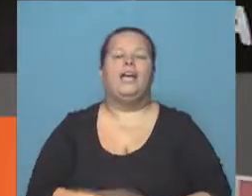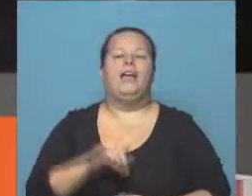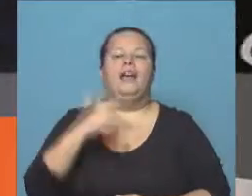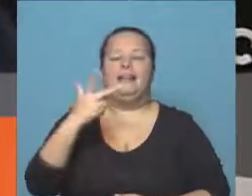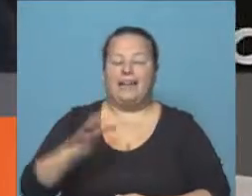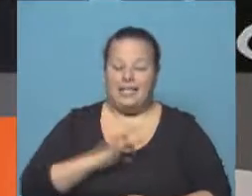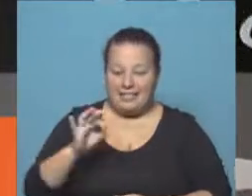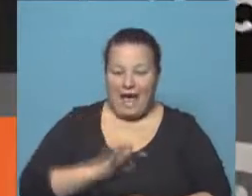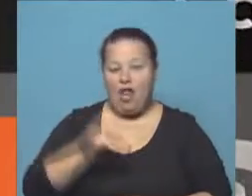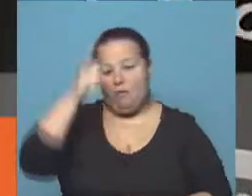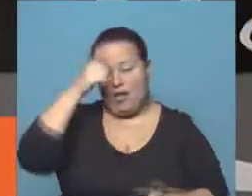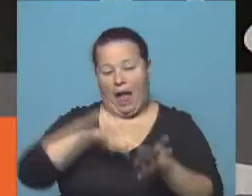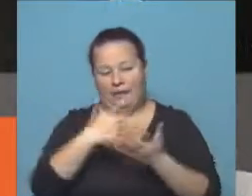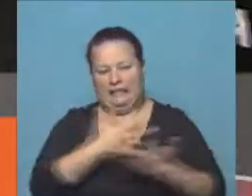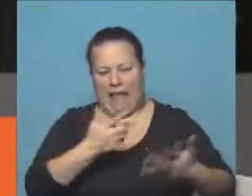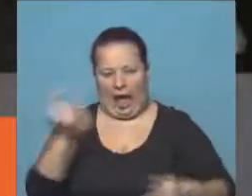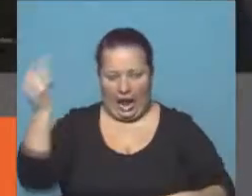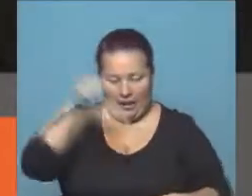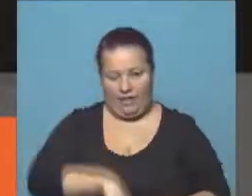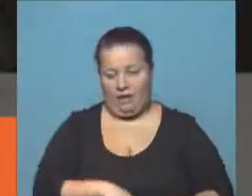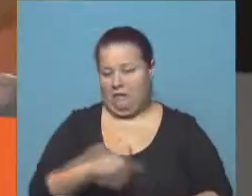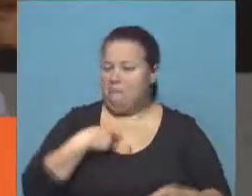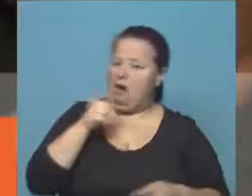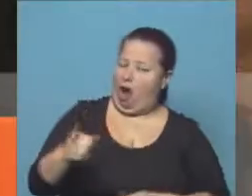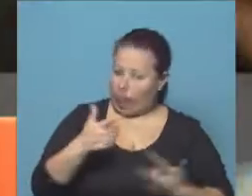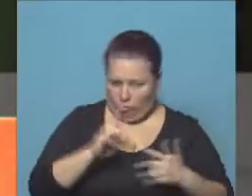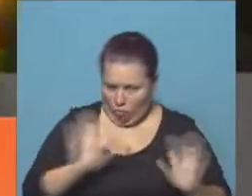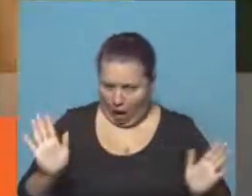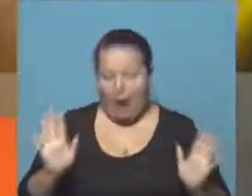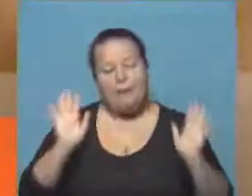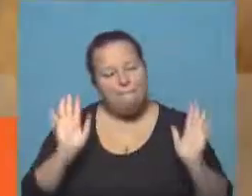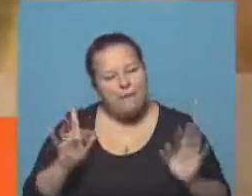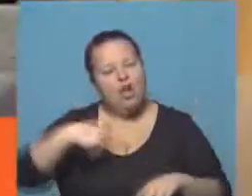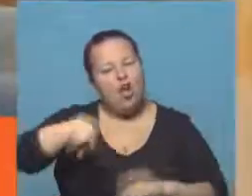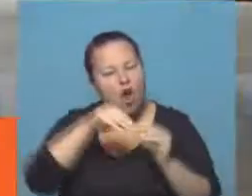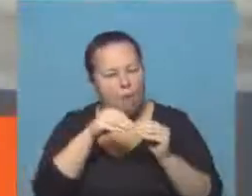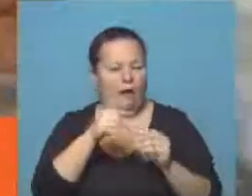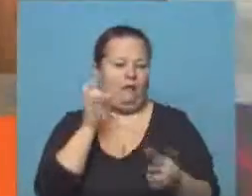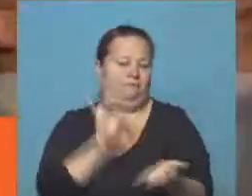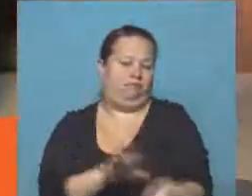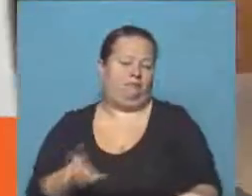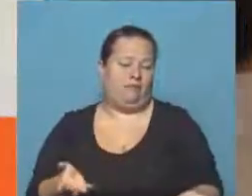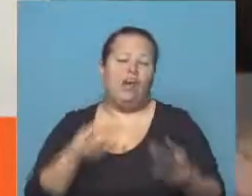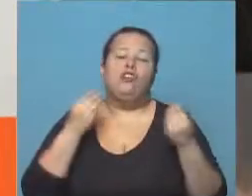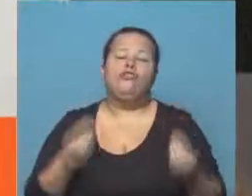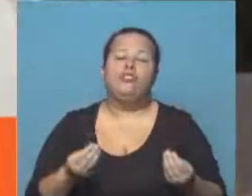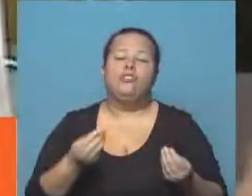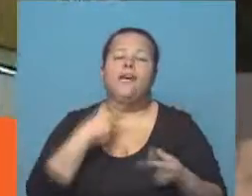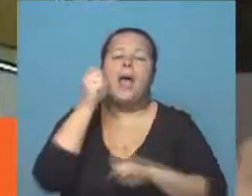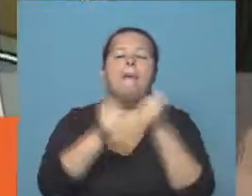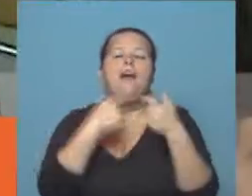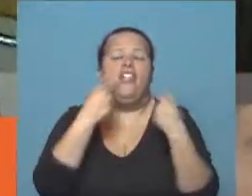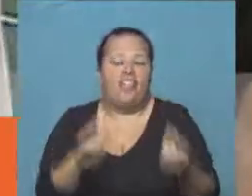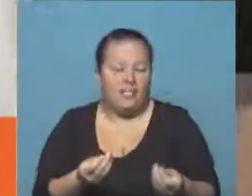de 3 años la metropolitana, en la cual no nos oponemos, pero los compañeros se quedan sin trabajo. Y entonces, ¿qué le dicen las